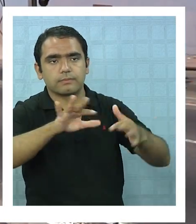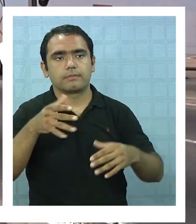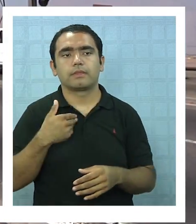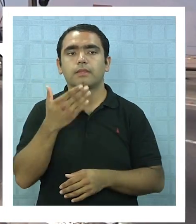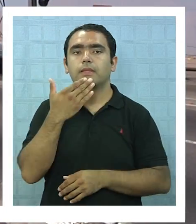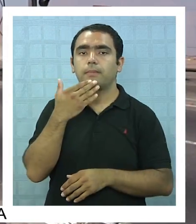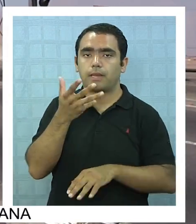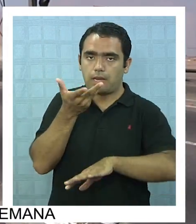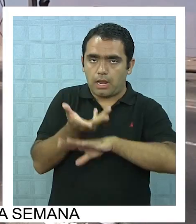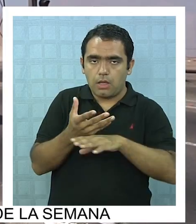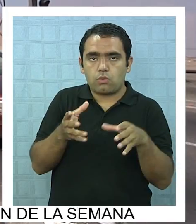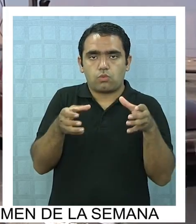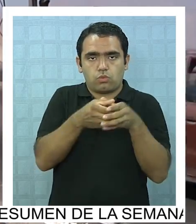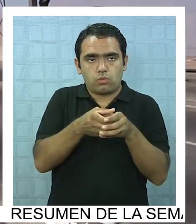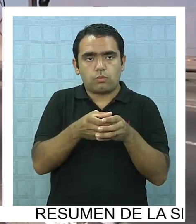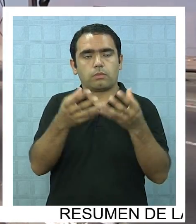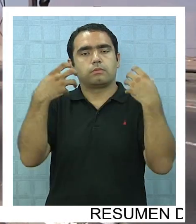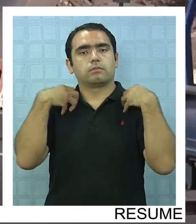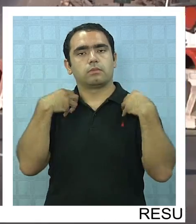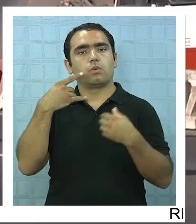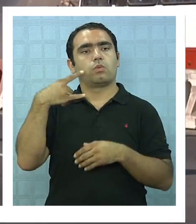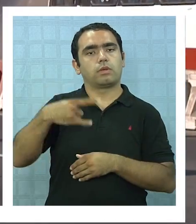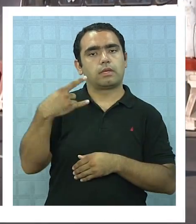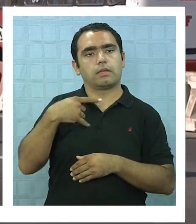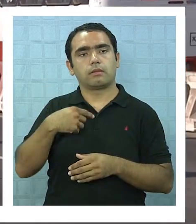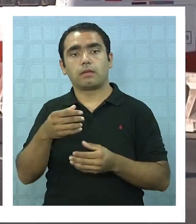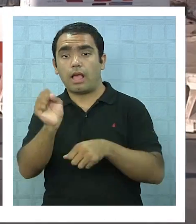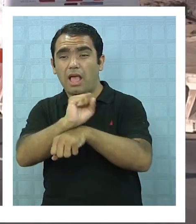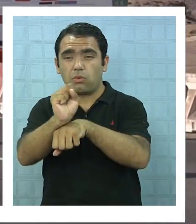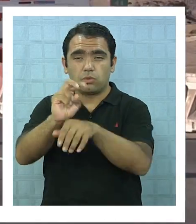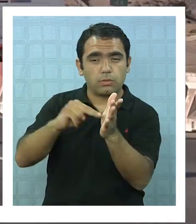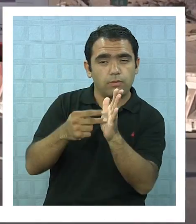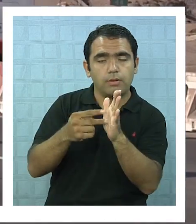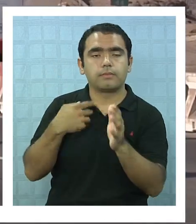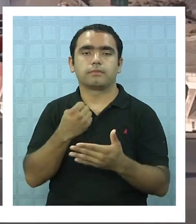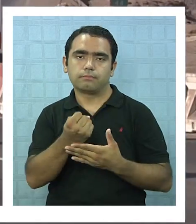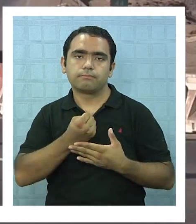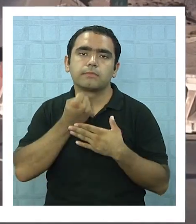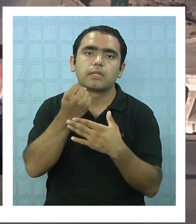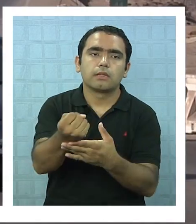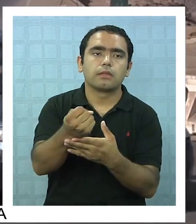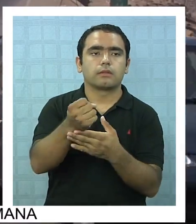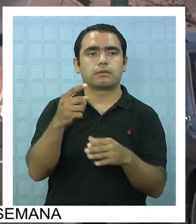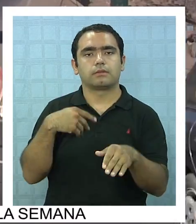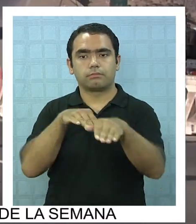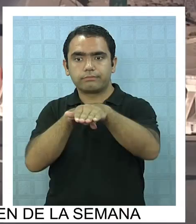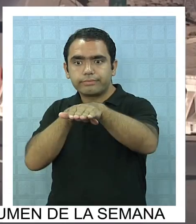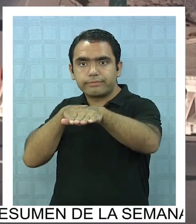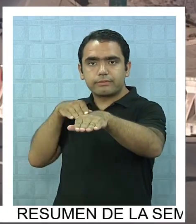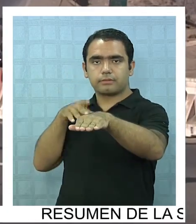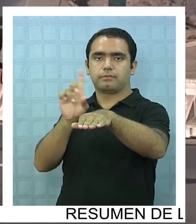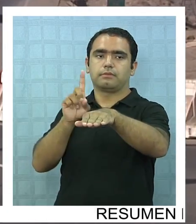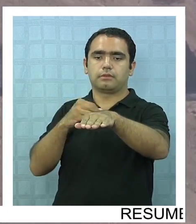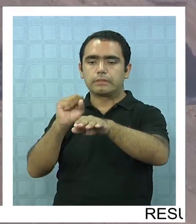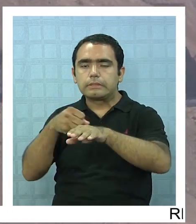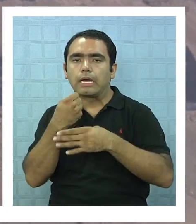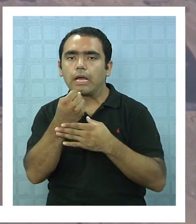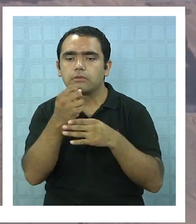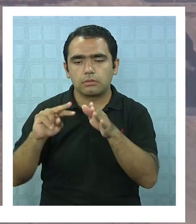estará disponible un equipo de rescate para vehículos que puedan tener problemas en la ruta y así evitar atascos por